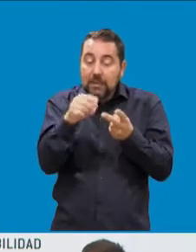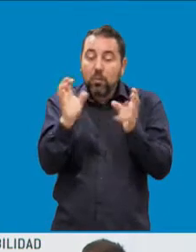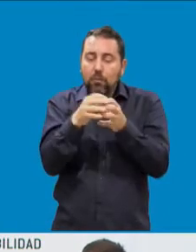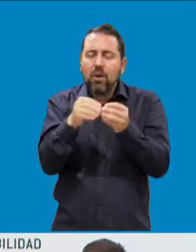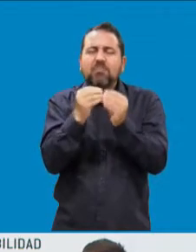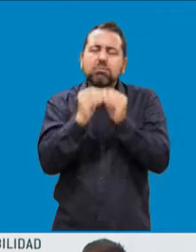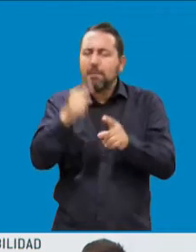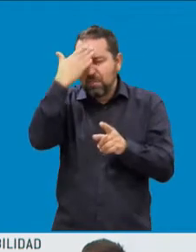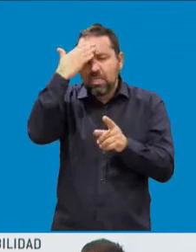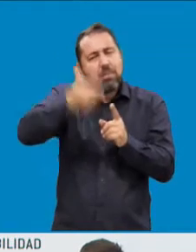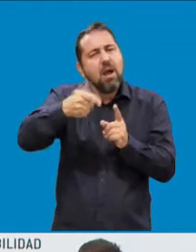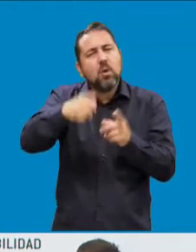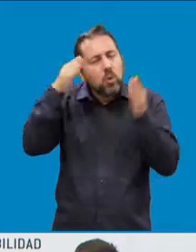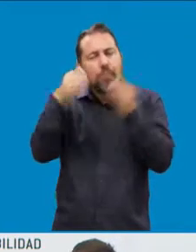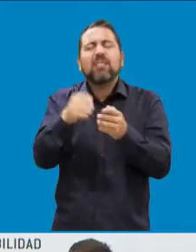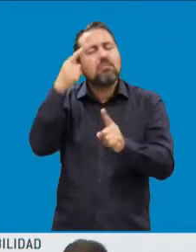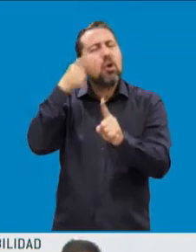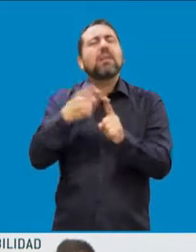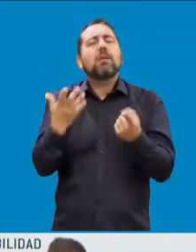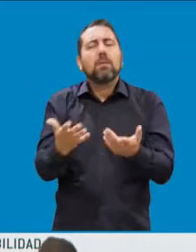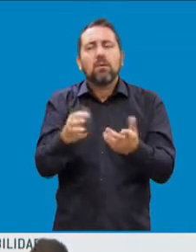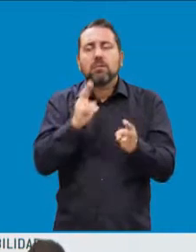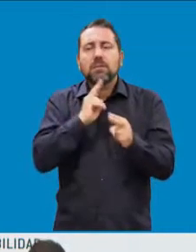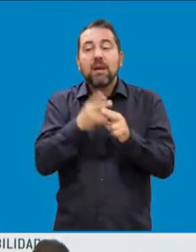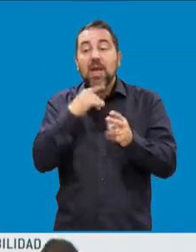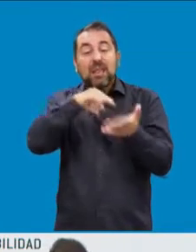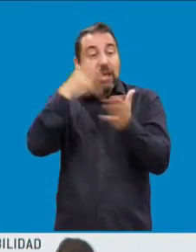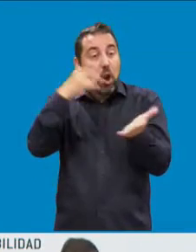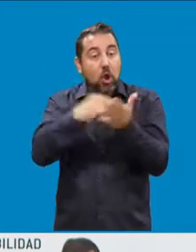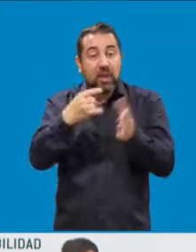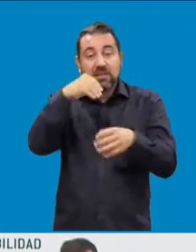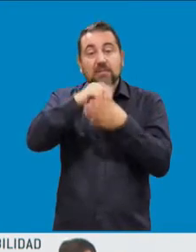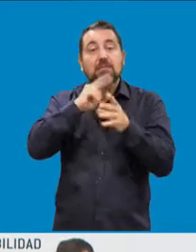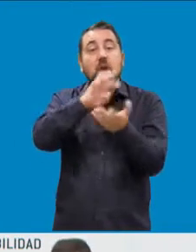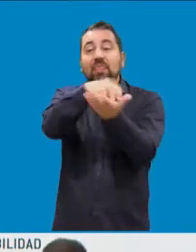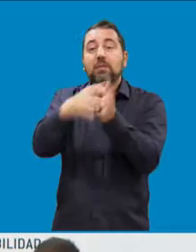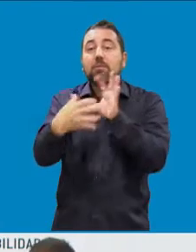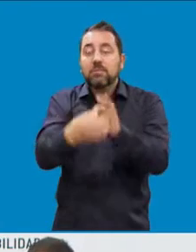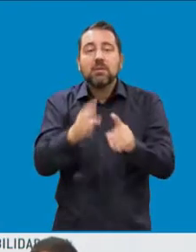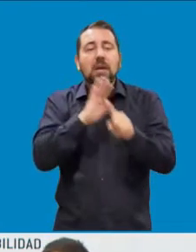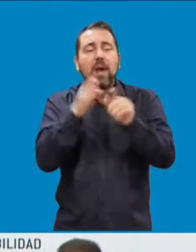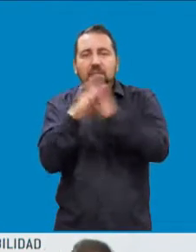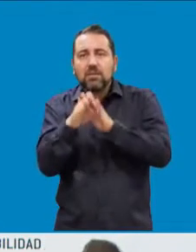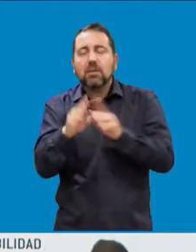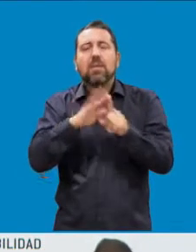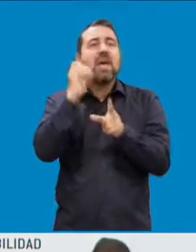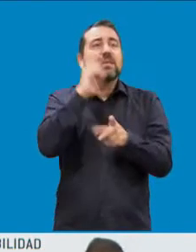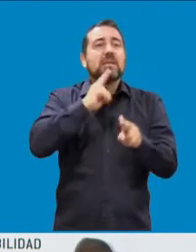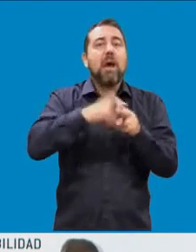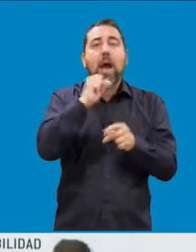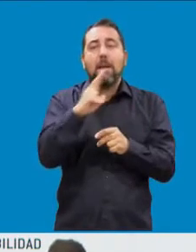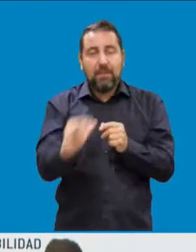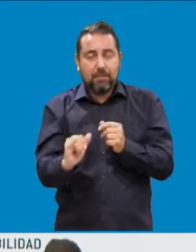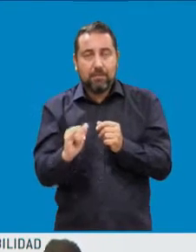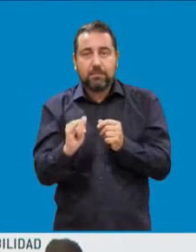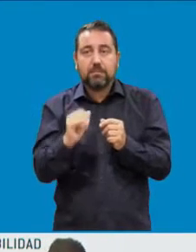INTECA, en el que se realizan principalmente el acceso a las tecnologías de los centros asociados,